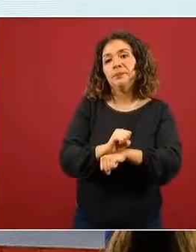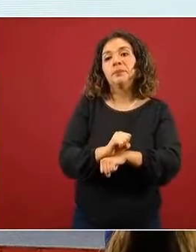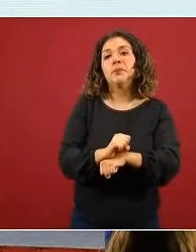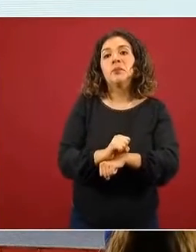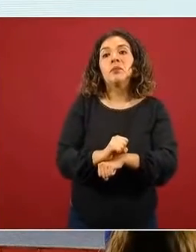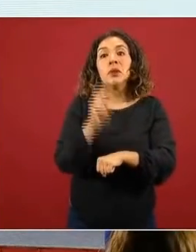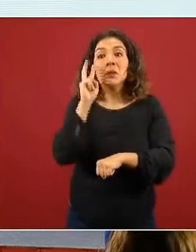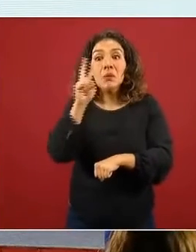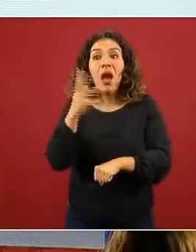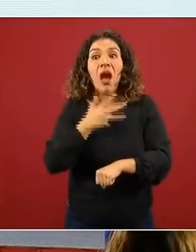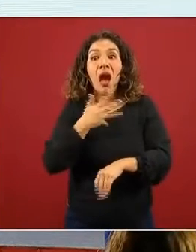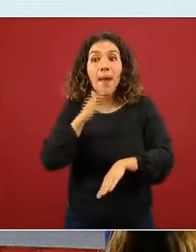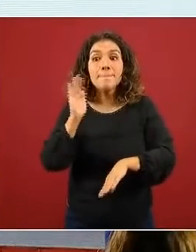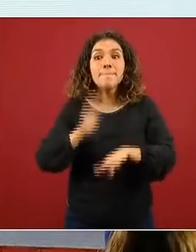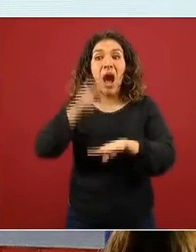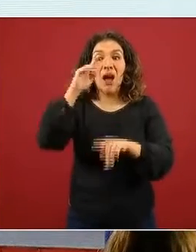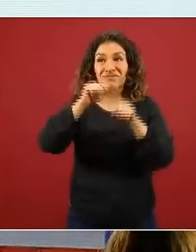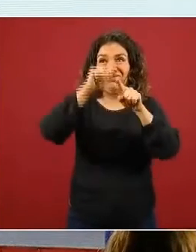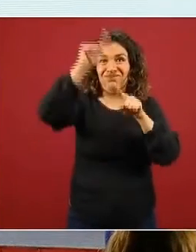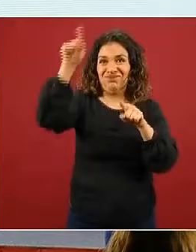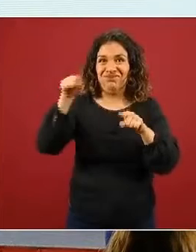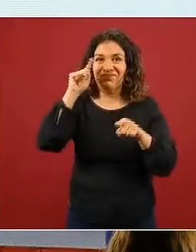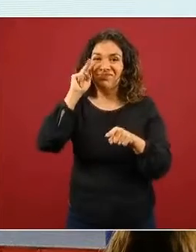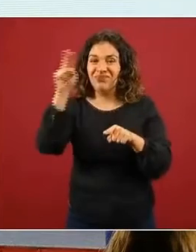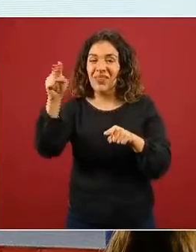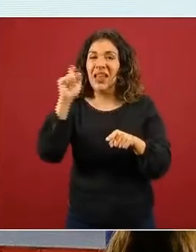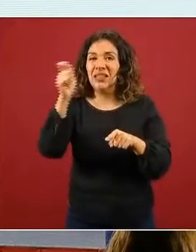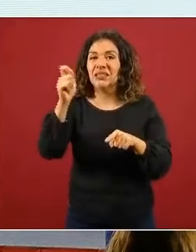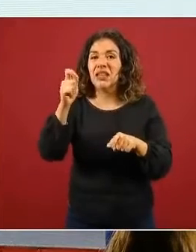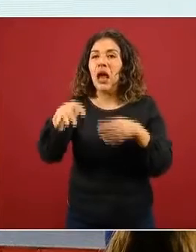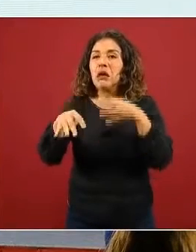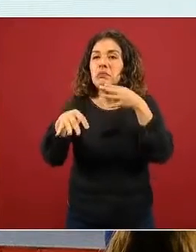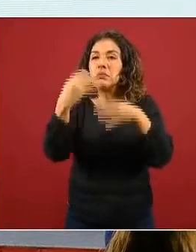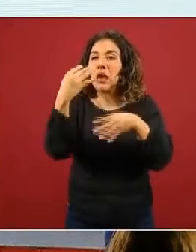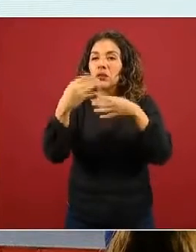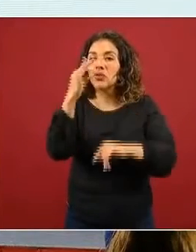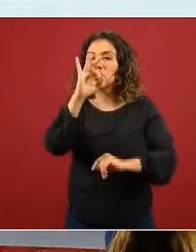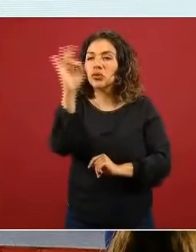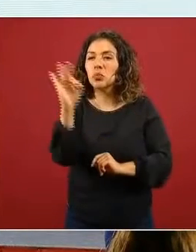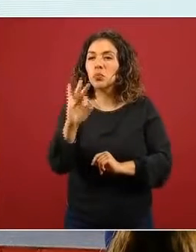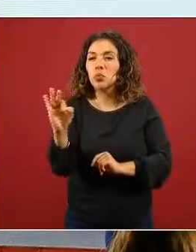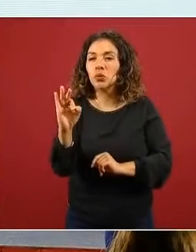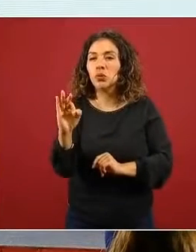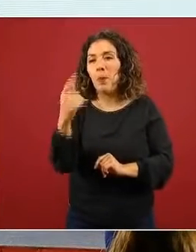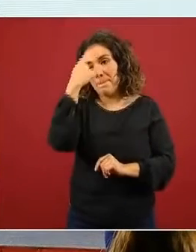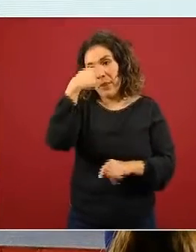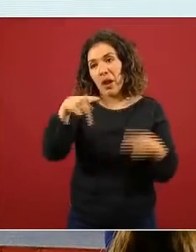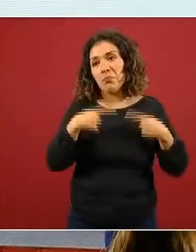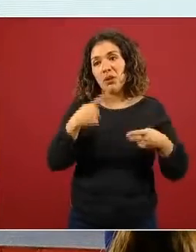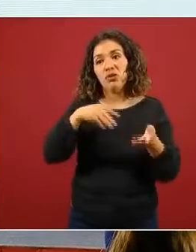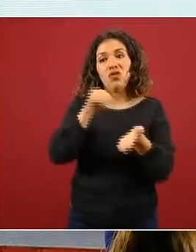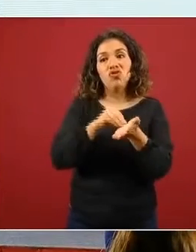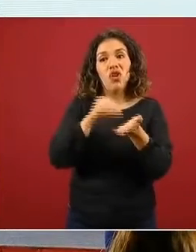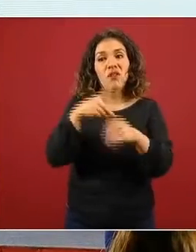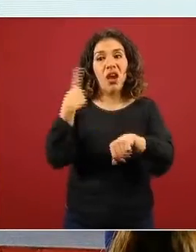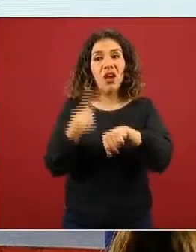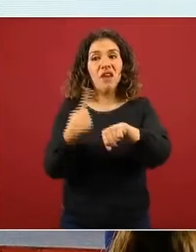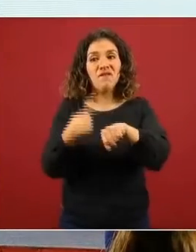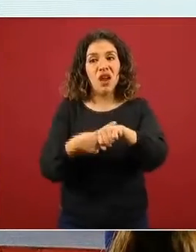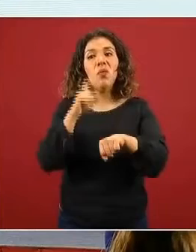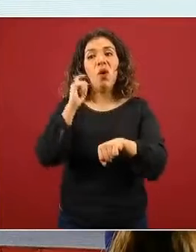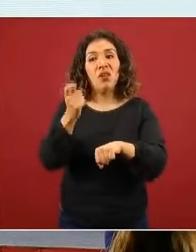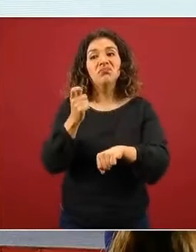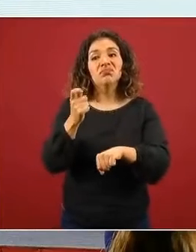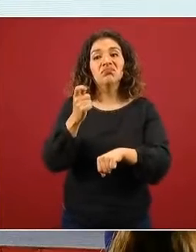que ese incremento en la parte superior precisamente da un 14% de casos activos estimados, lo cual lo tiene por